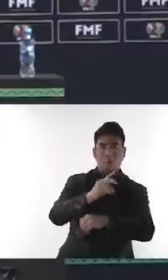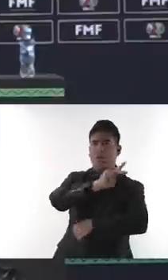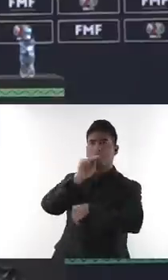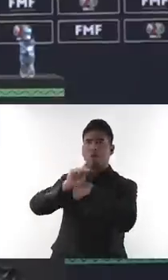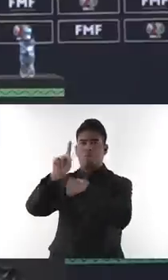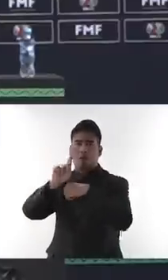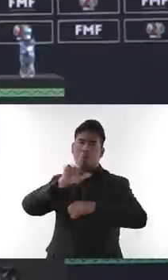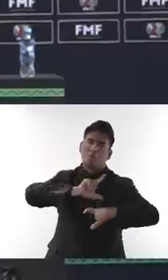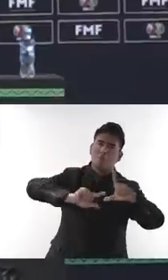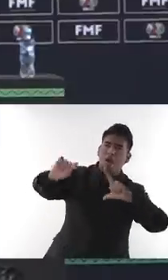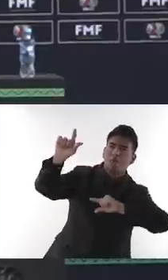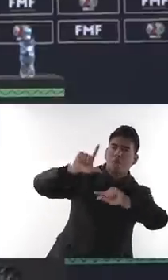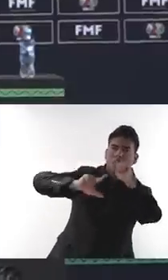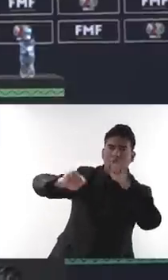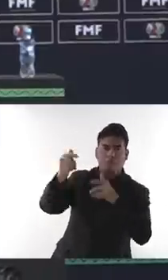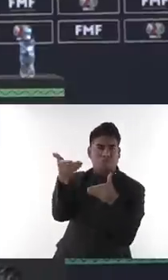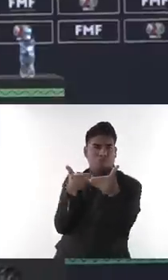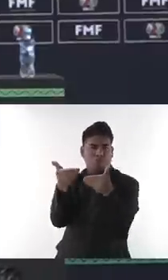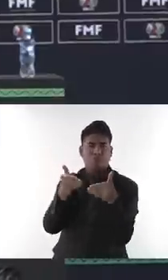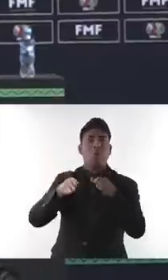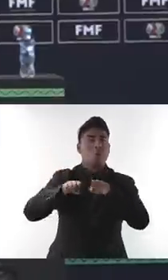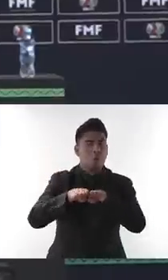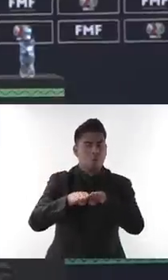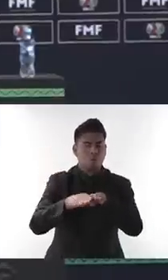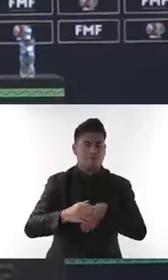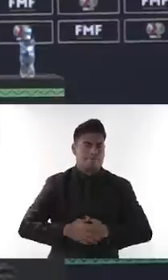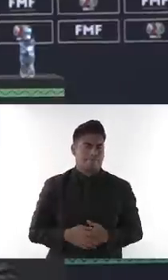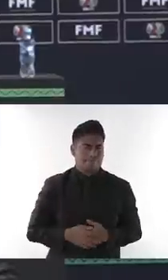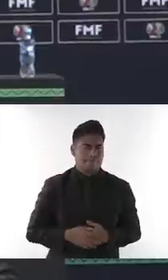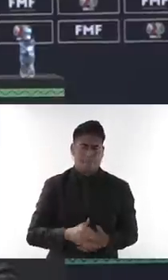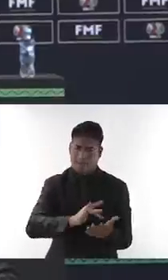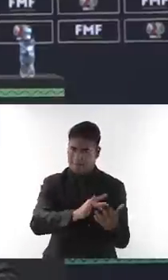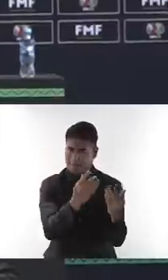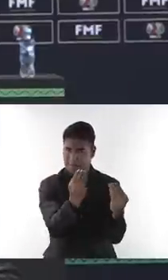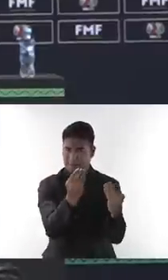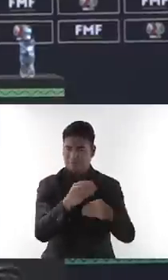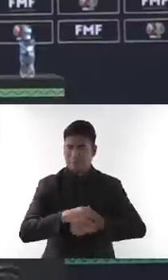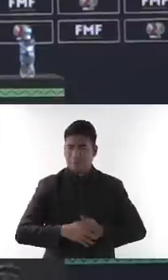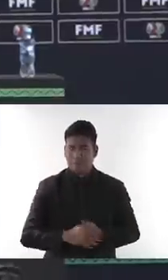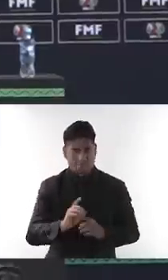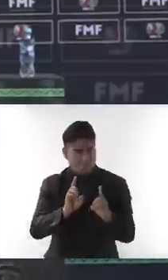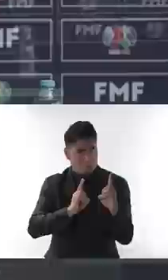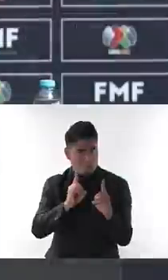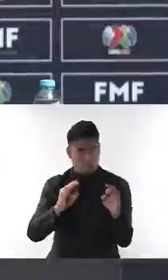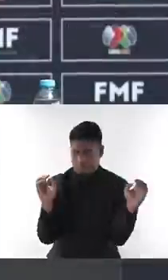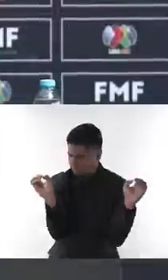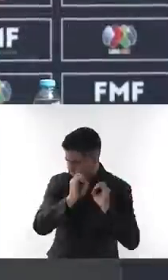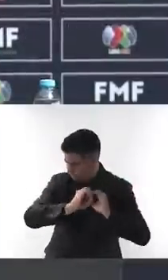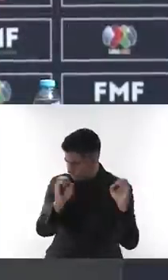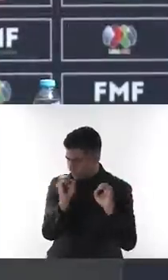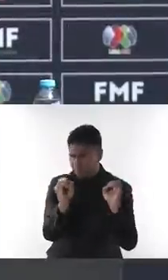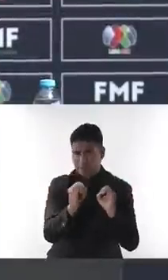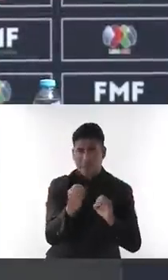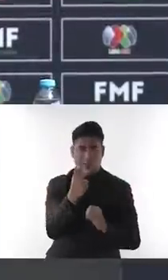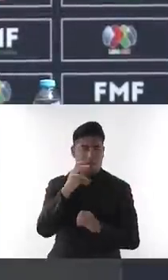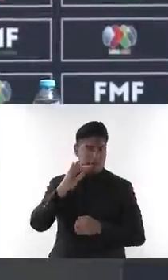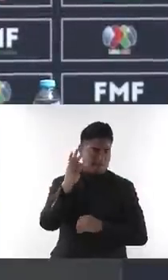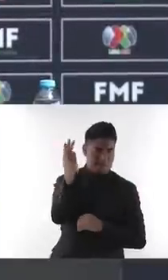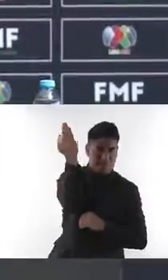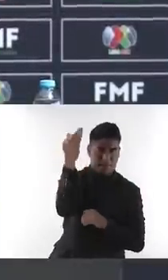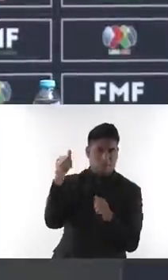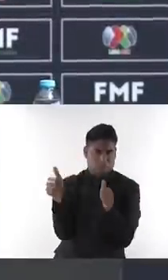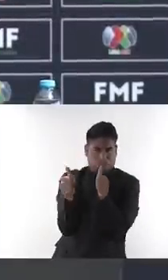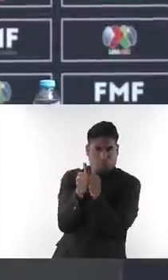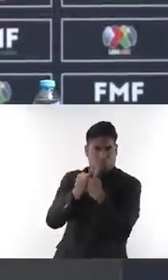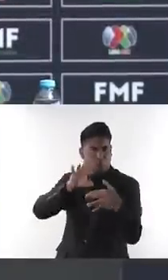esta situación? Muchas gracias, Leonardo. Sin duda, cuando se hacían esas consideraciones, incluso